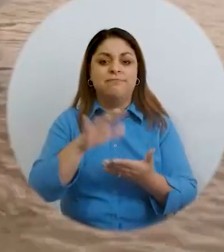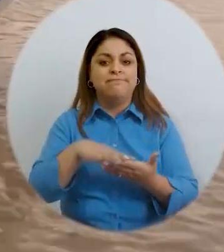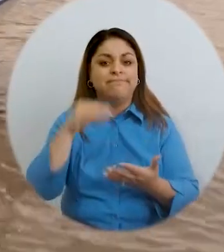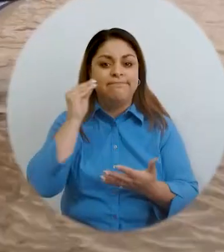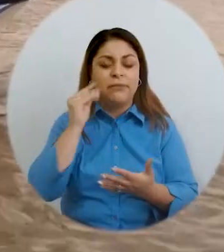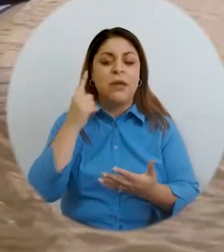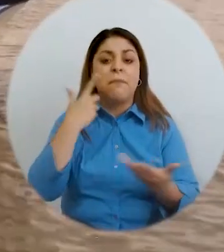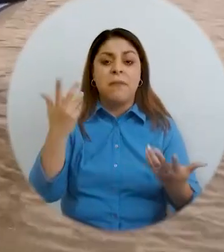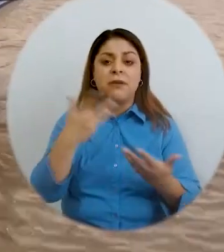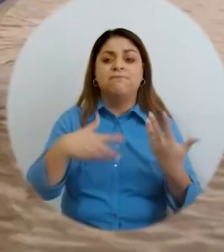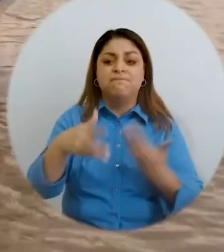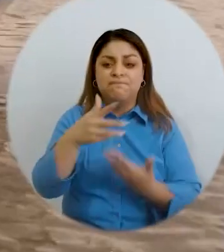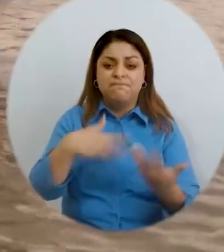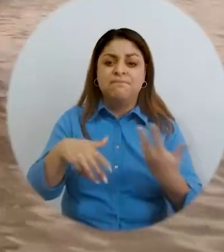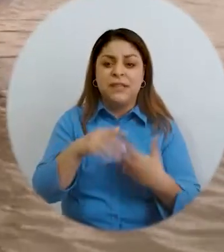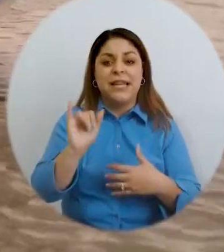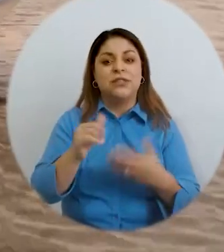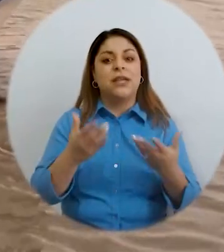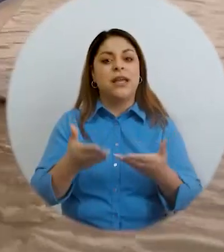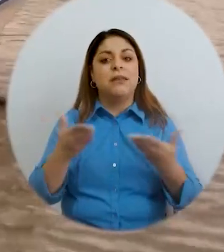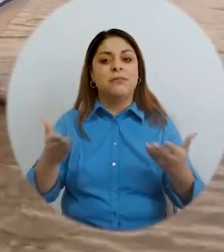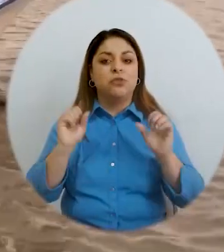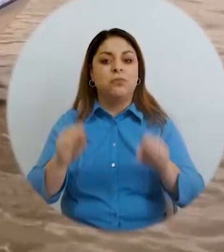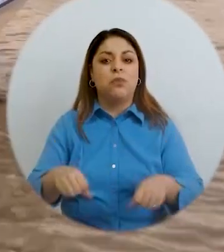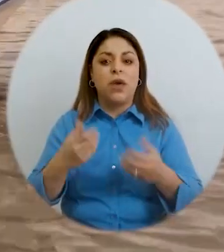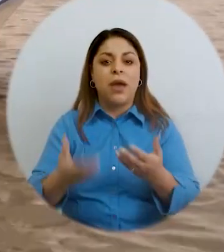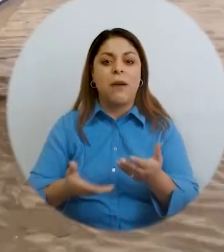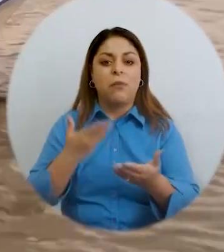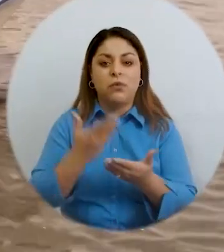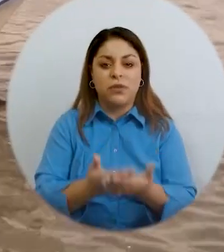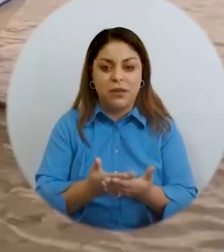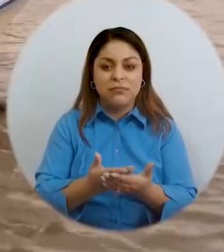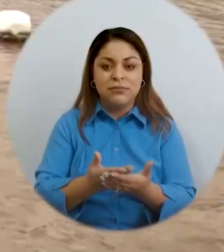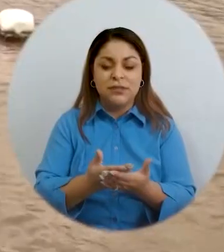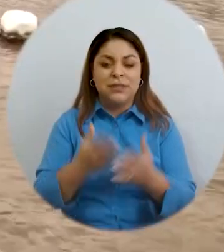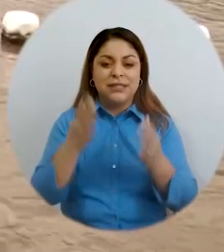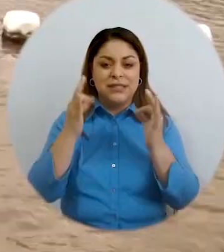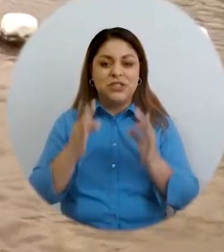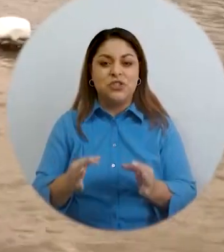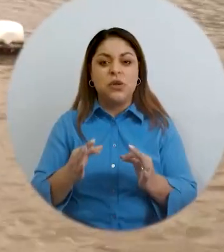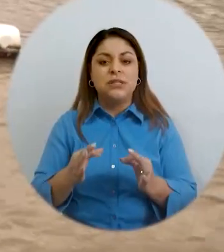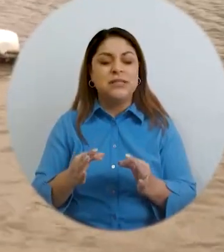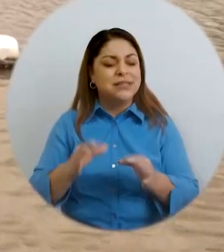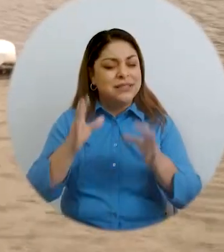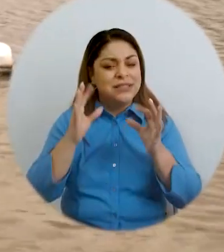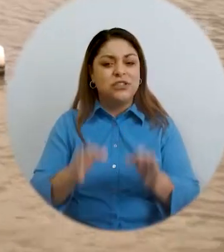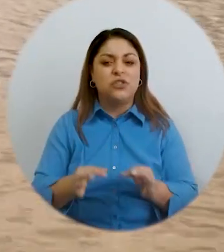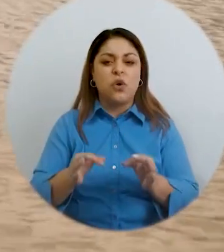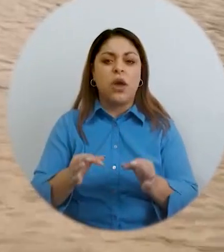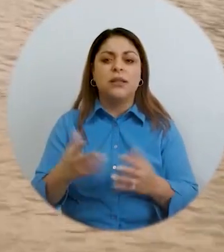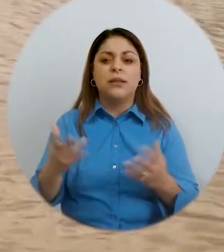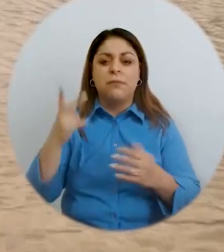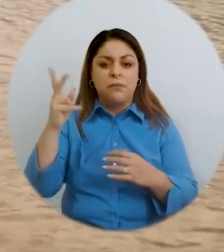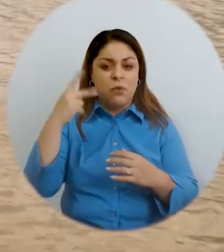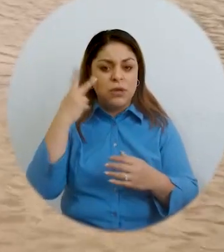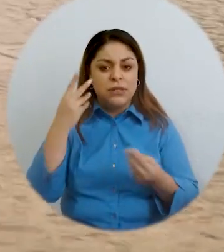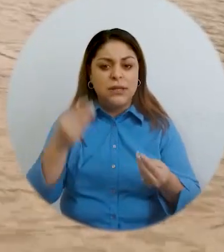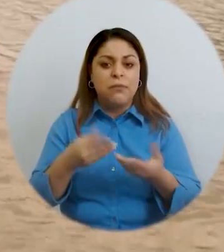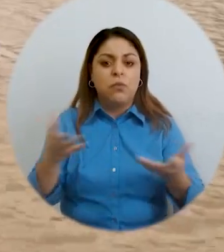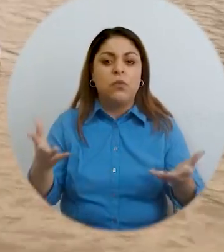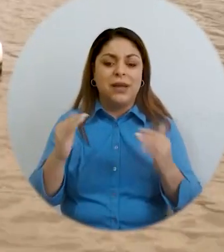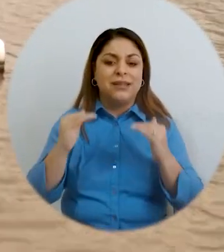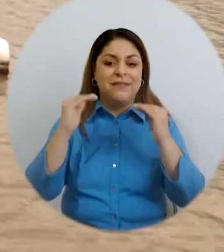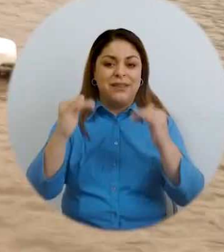esos aprendizajes para socializarlos y que sean elementos que puedan aportar a las decisiones, a la toma de decisiones, a las